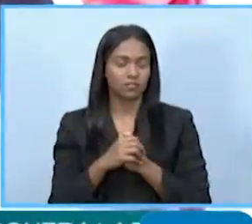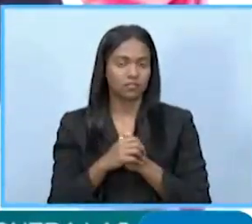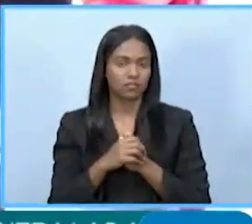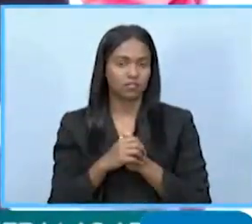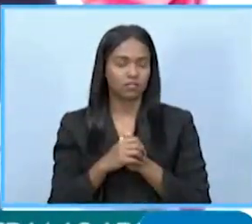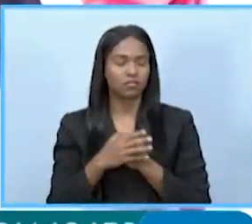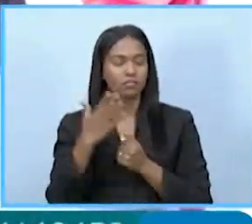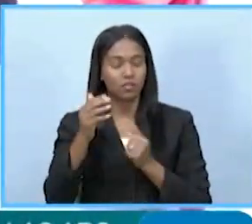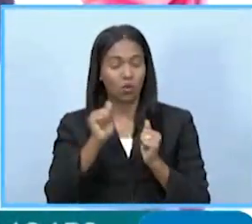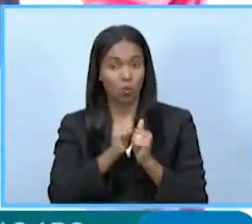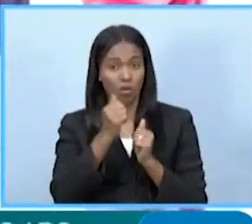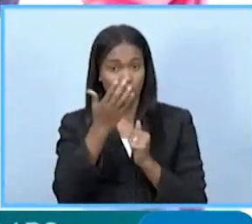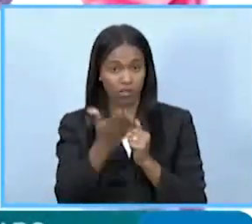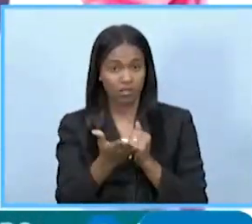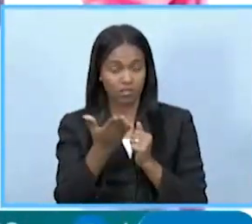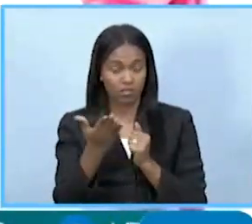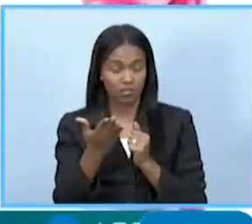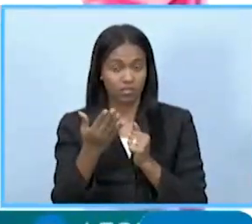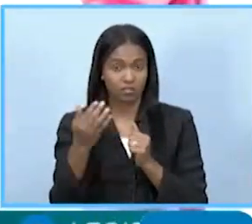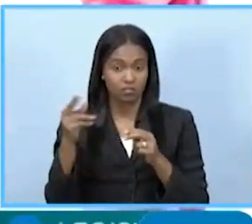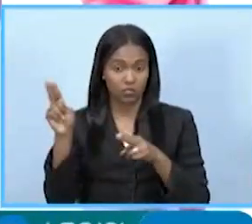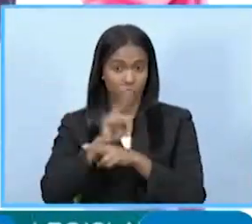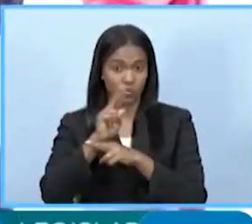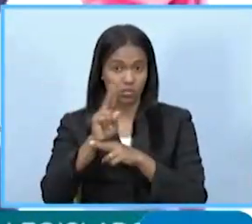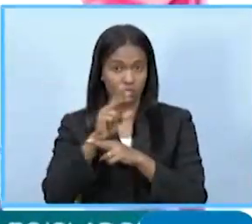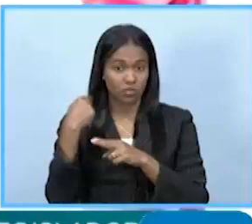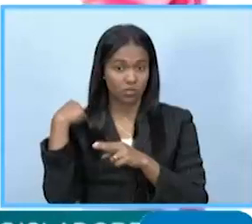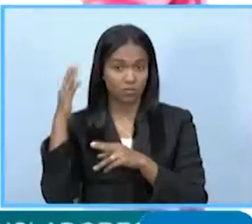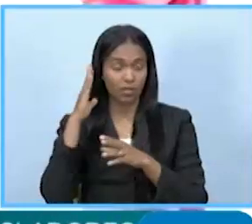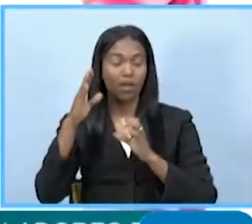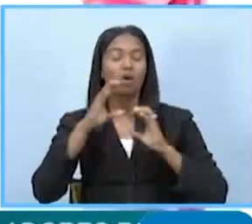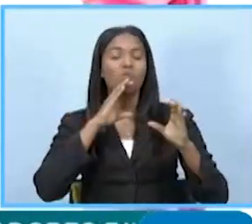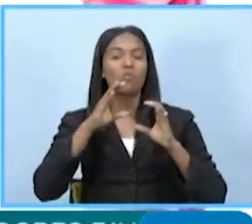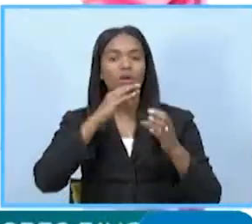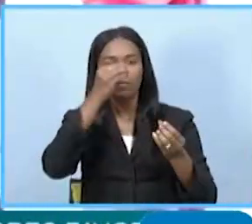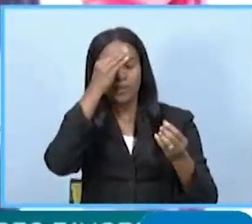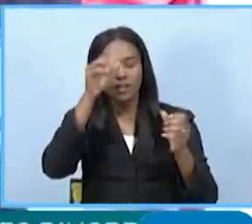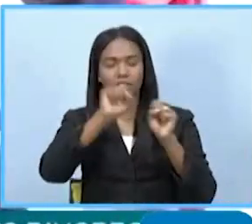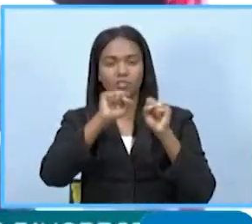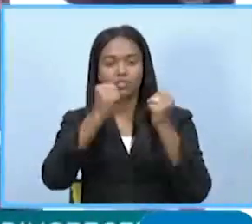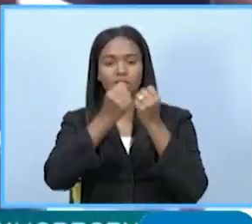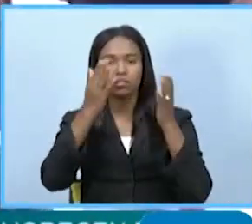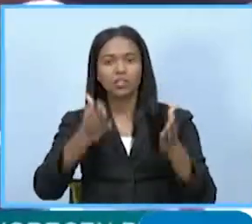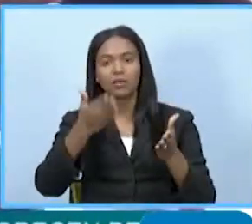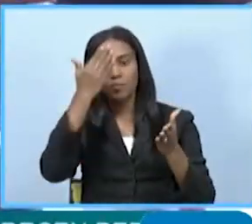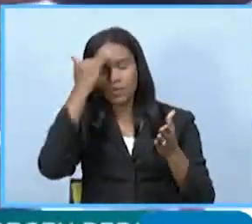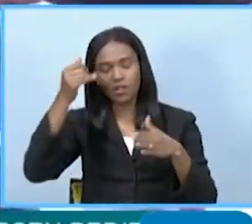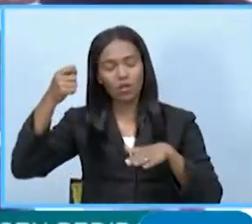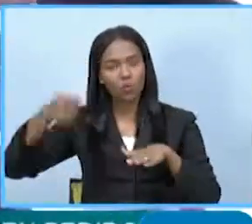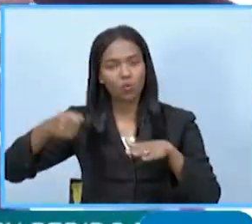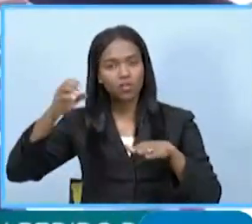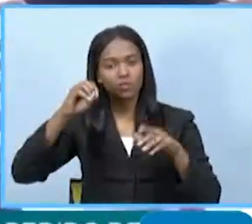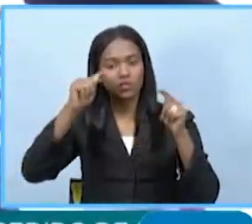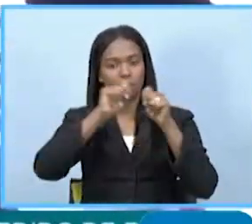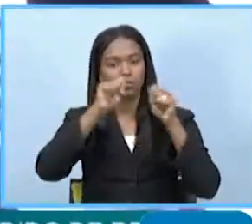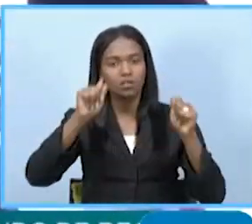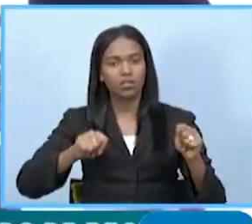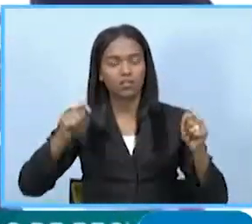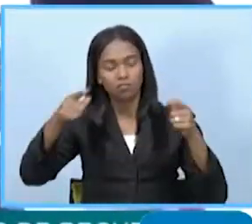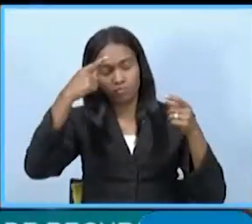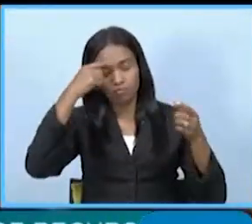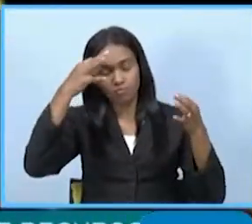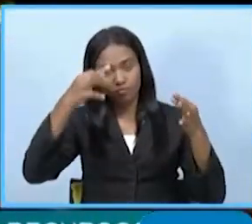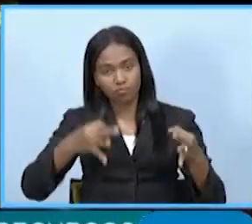Digo, con ese instrumento vamos a comunicarle a la sociedad por qué el juez o el tribunal tomó una